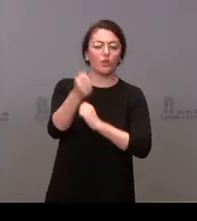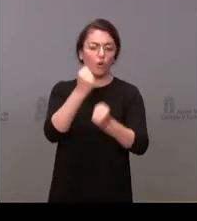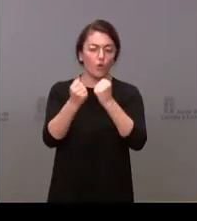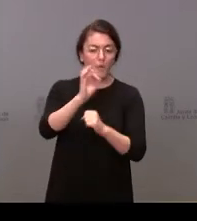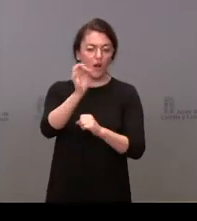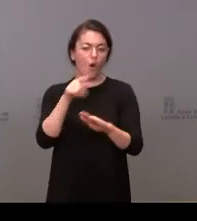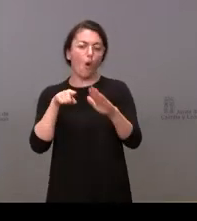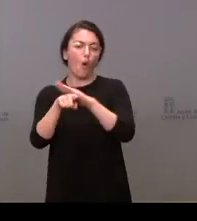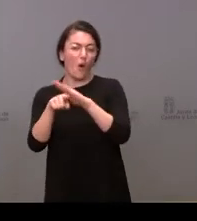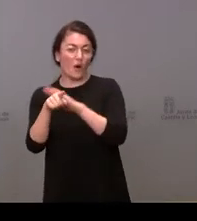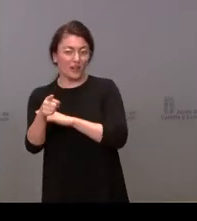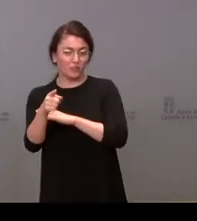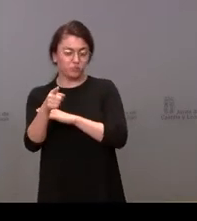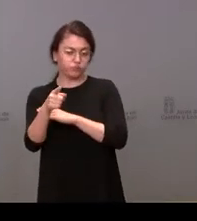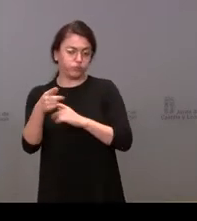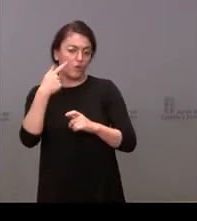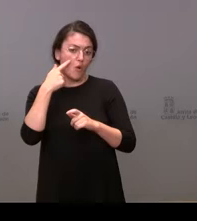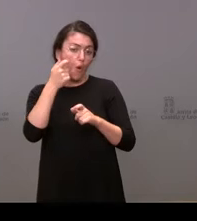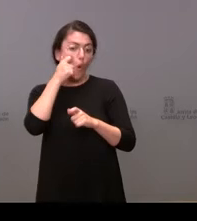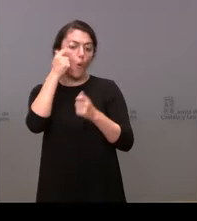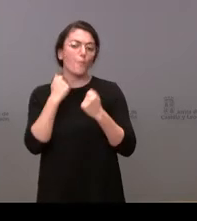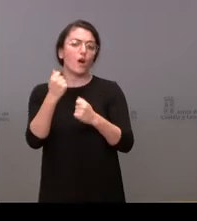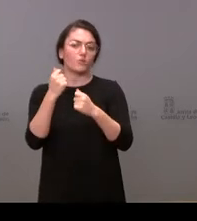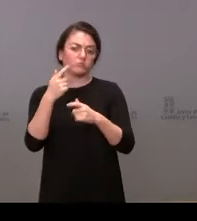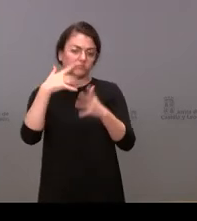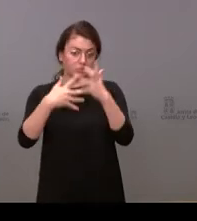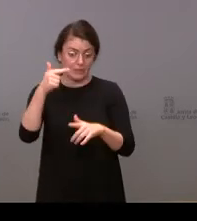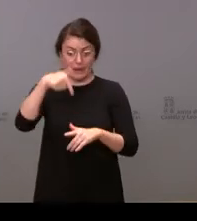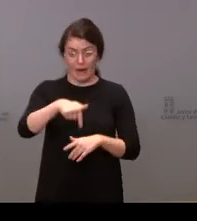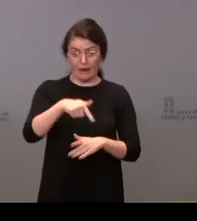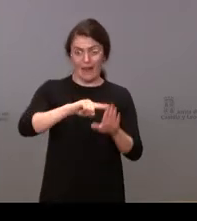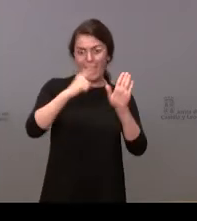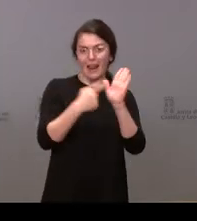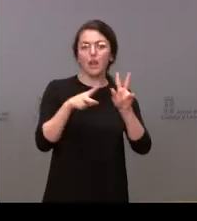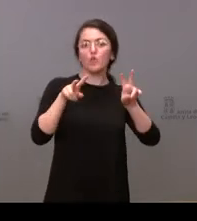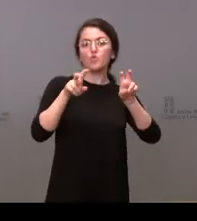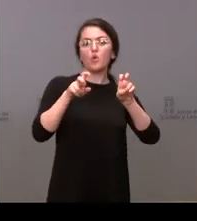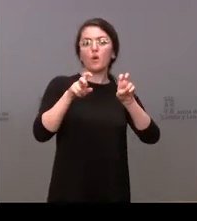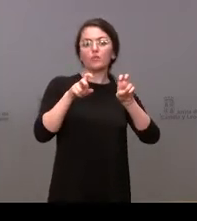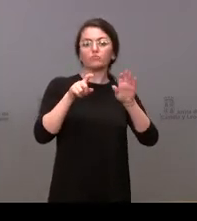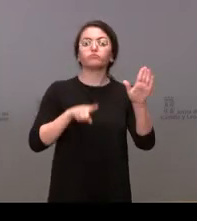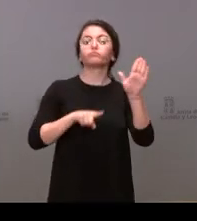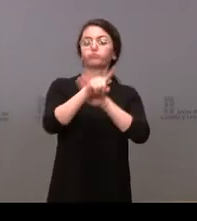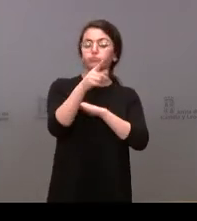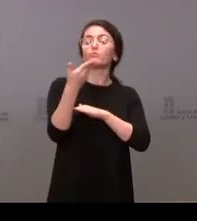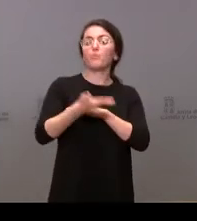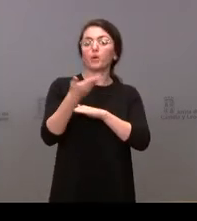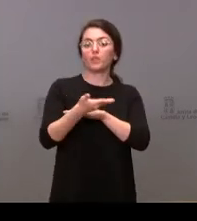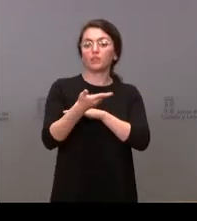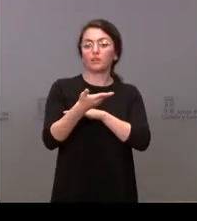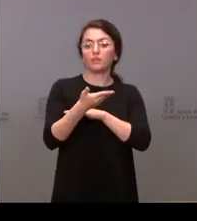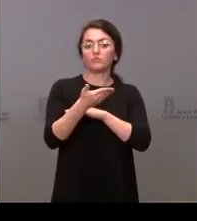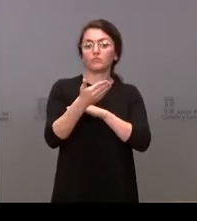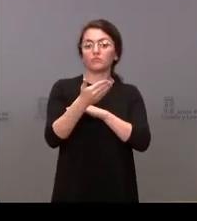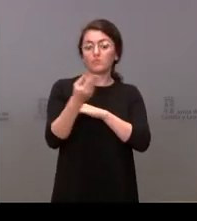recursos humanos de la Administración. Este elenco obviamente tiene un crecimiento muy importante, pero muy parejo y muy similar